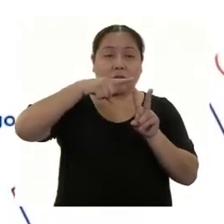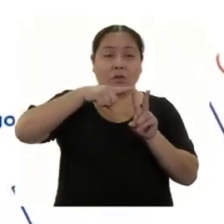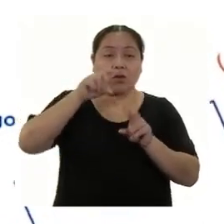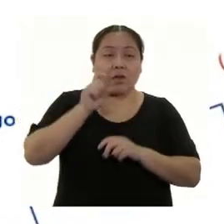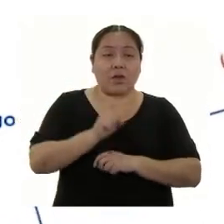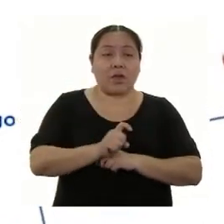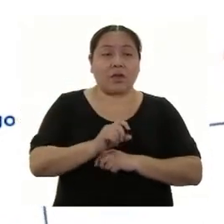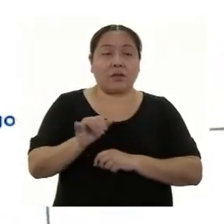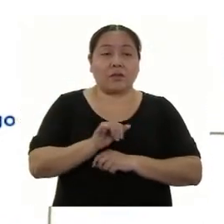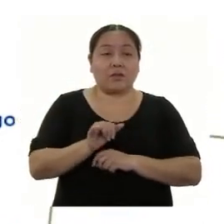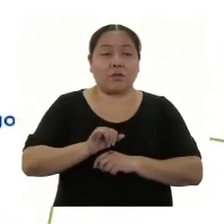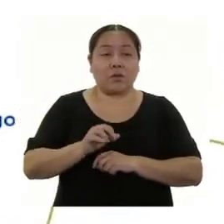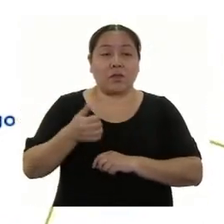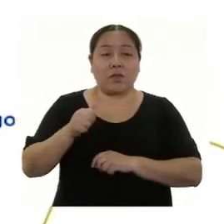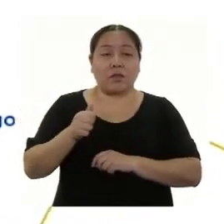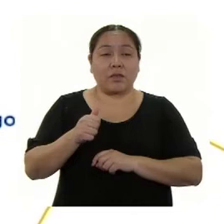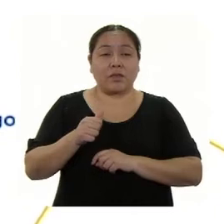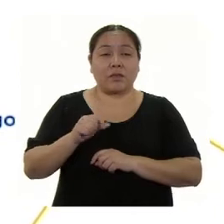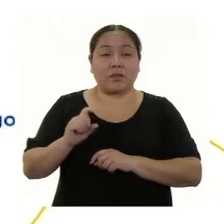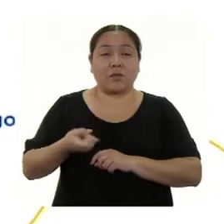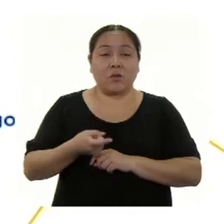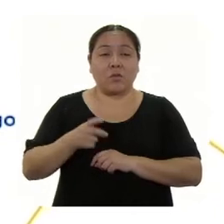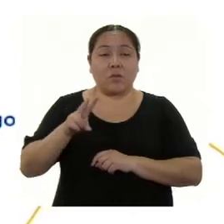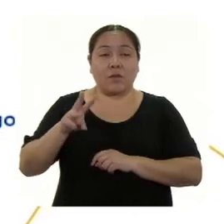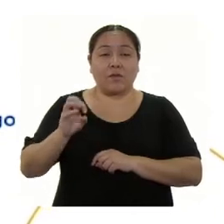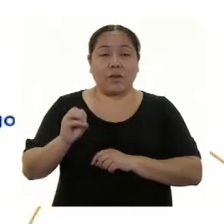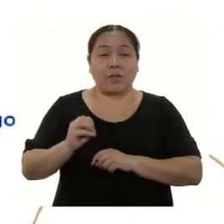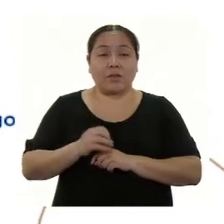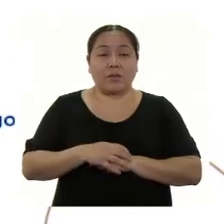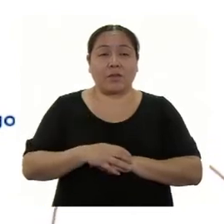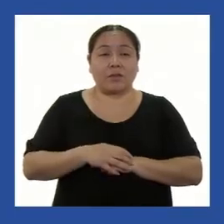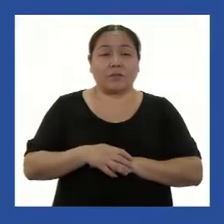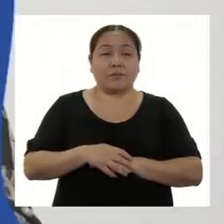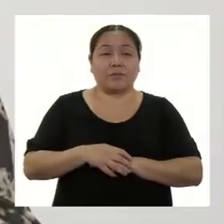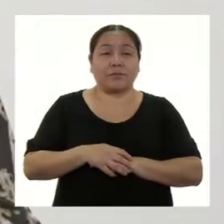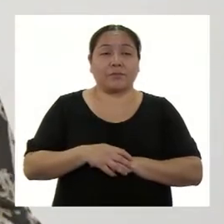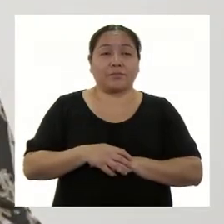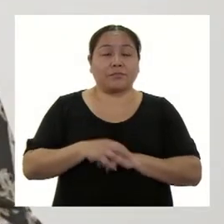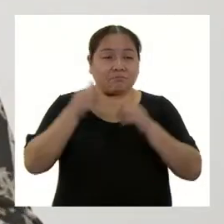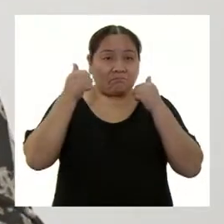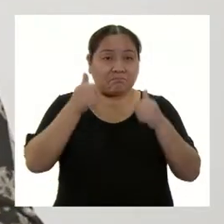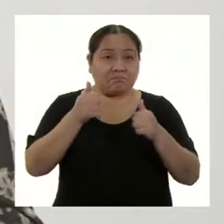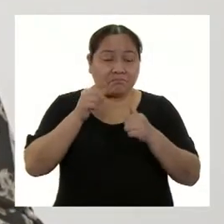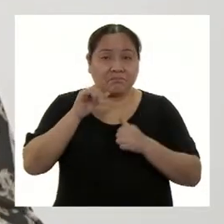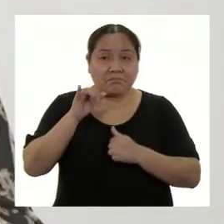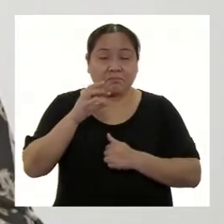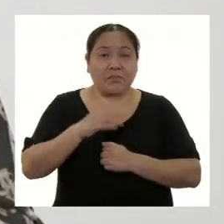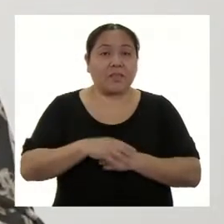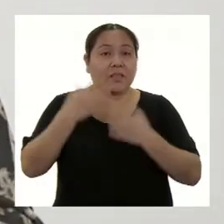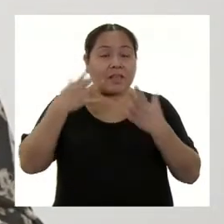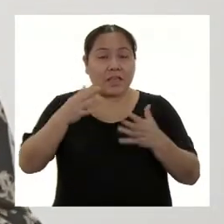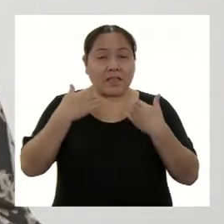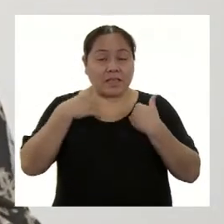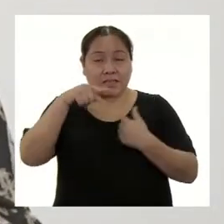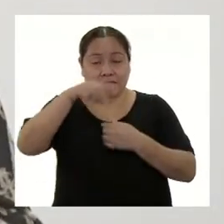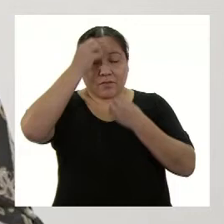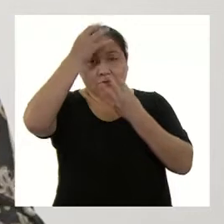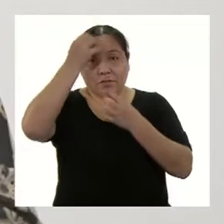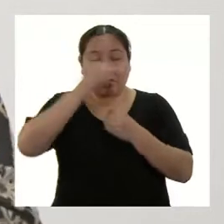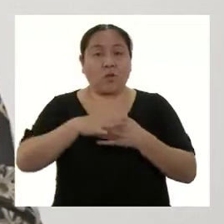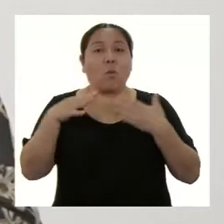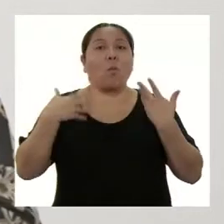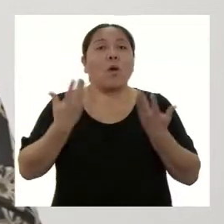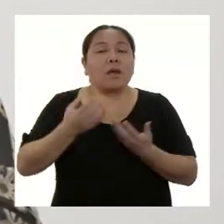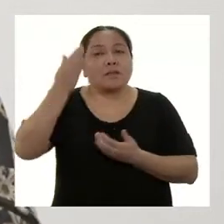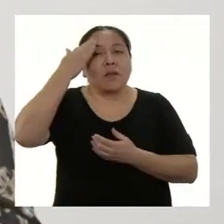que x es igual a 10,20. Bien, Jeremías, ahora que ya tienes ese dato, puedes